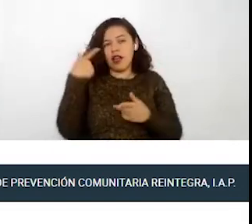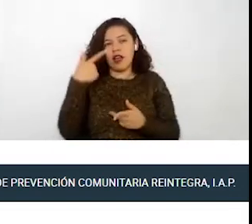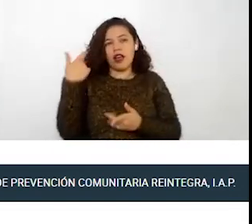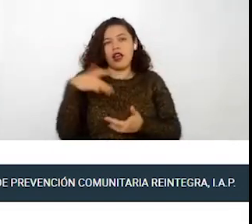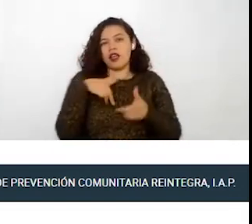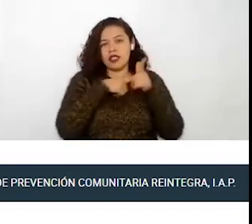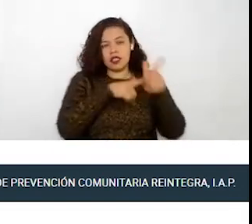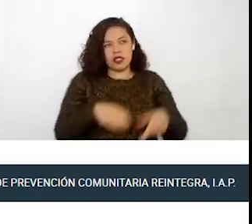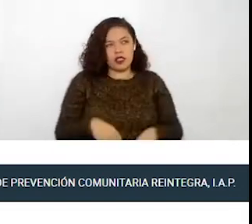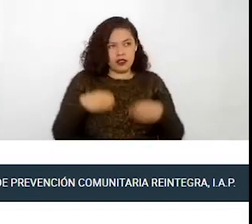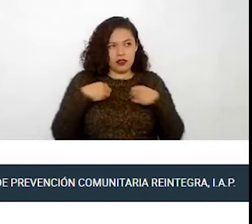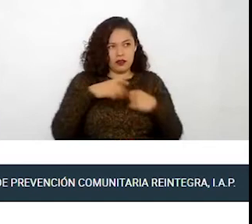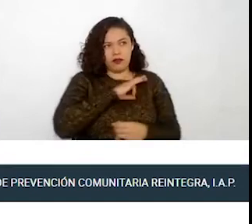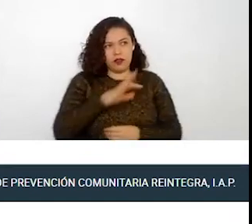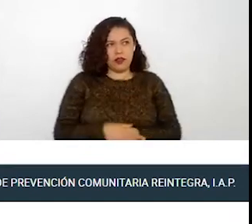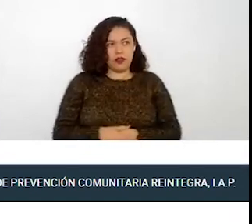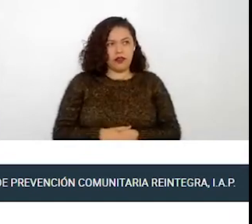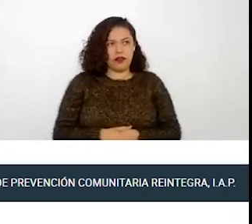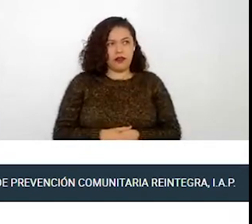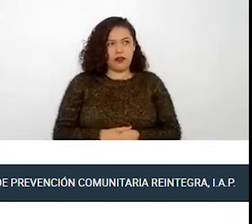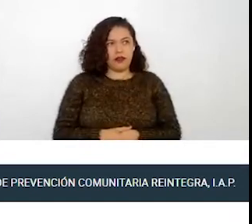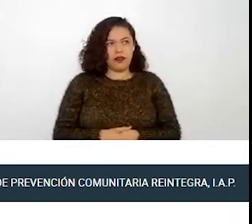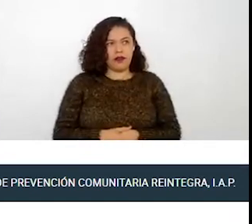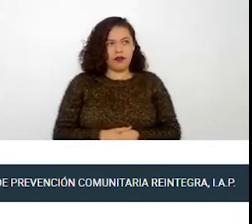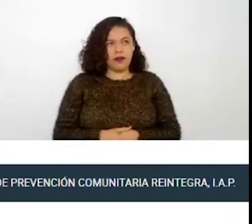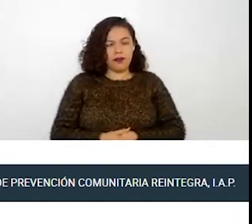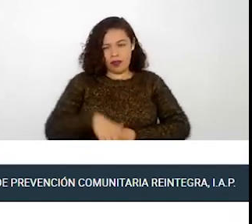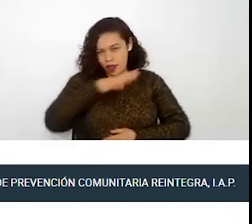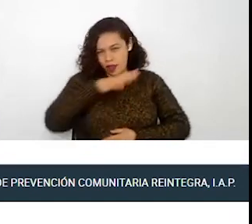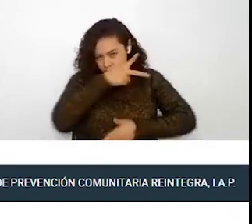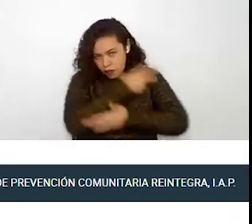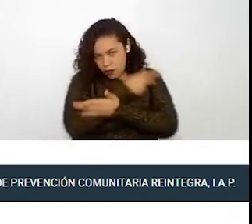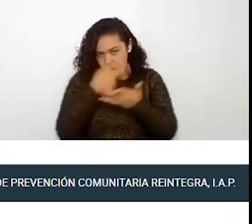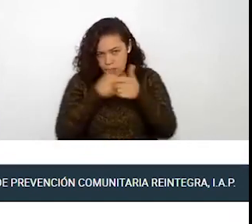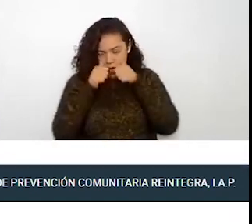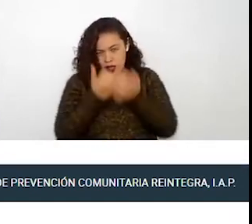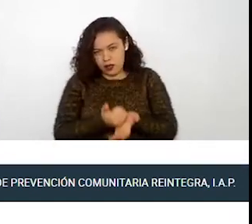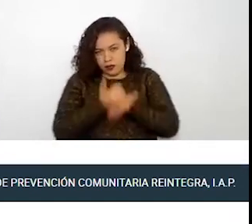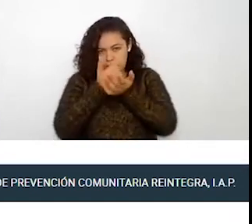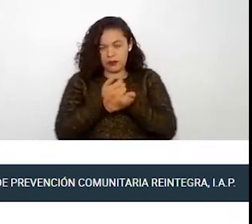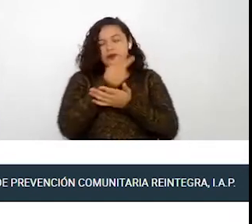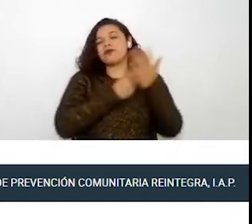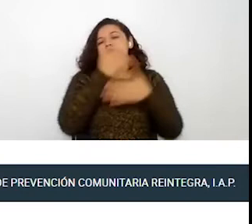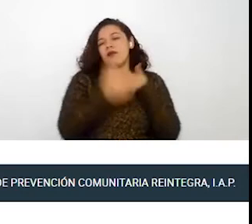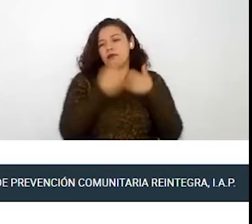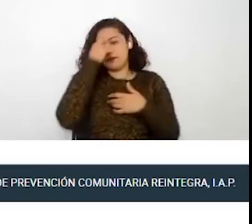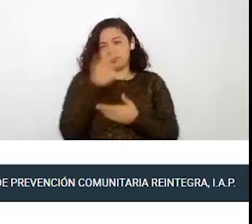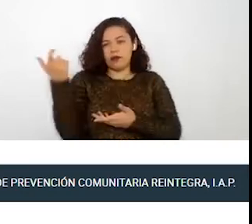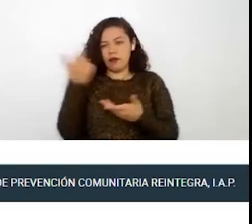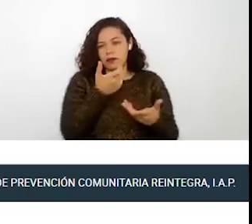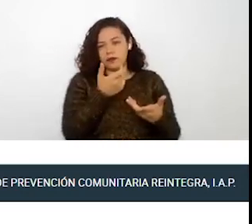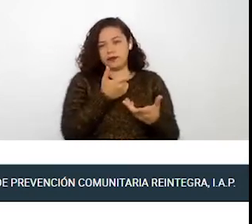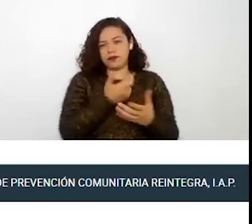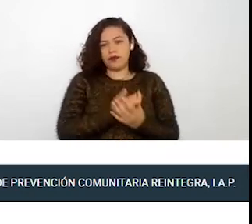no en estos tiempos Entonces tenemos aquí nuestro programas asistenciales nuestro proyecto de financiamiento como les decía